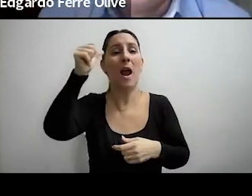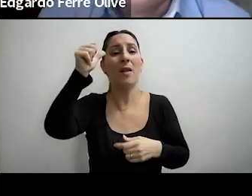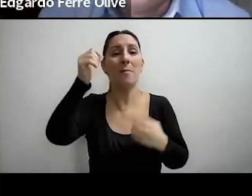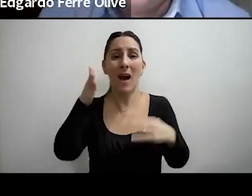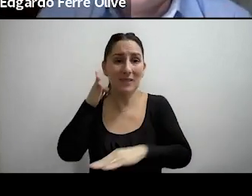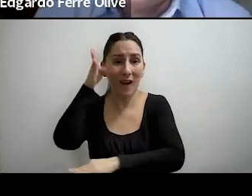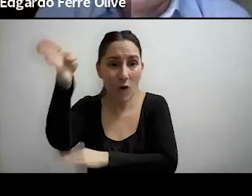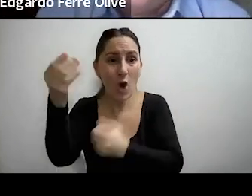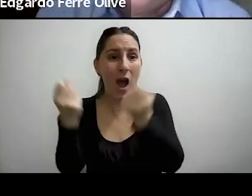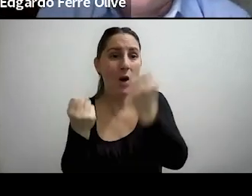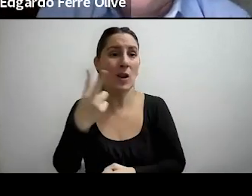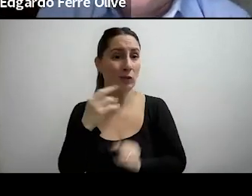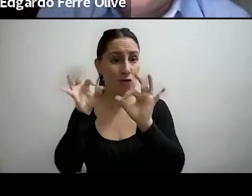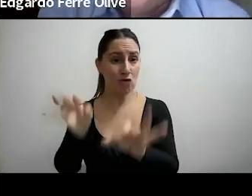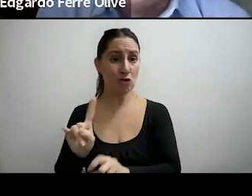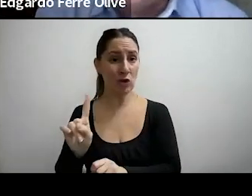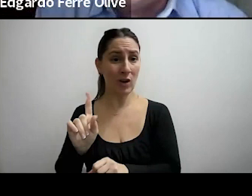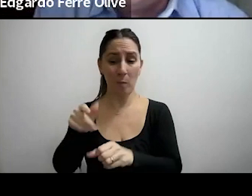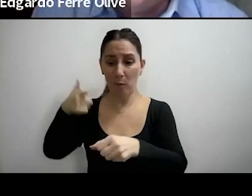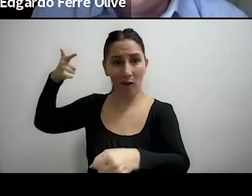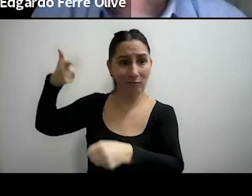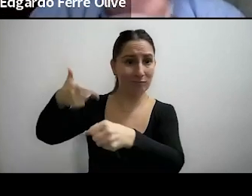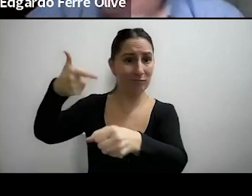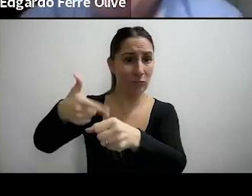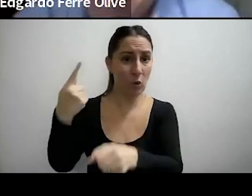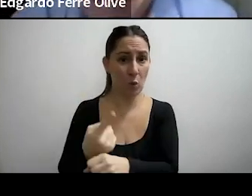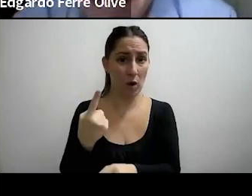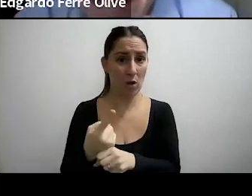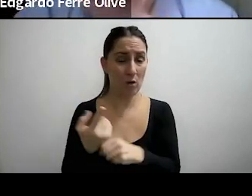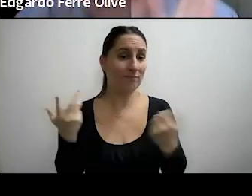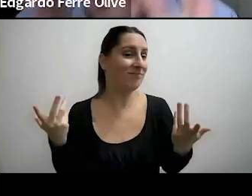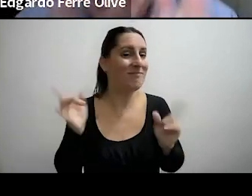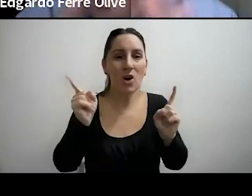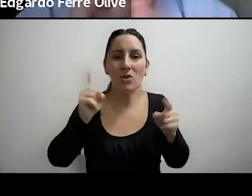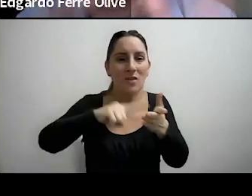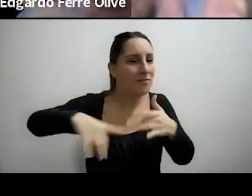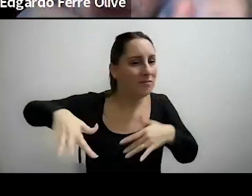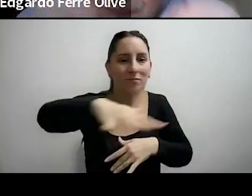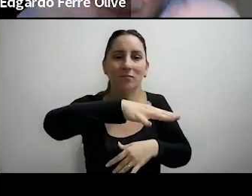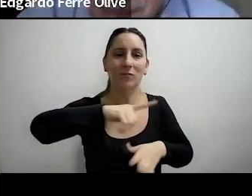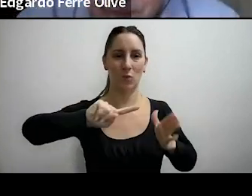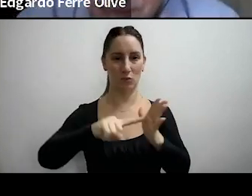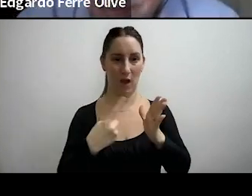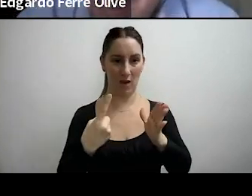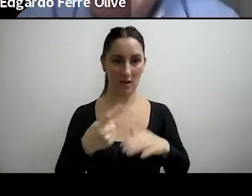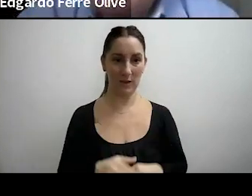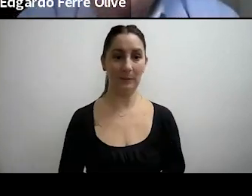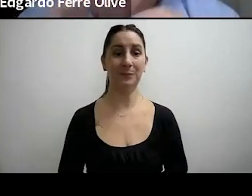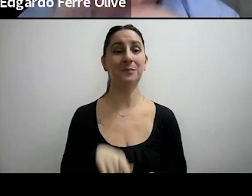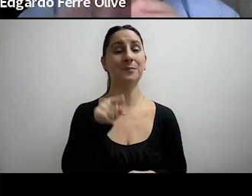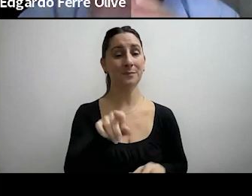Mar del Plata. Y no tengo surtidor. ¿Qué hago? Tengo que estar en el perímetro de la ciudad de Buenos Aires. Entonces, ¿qué les quiero decir? Es